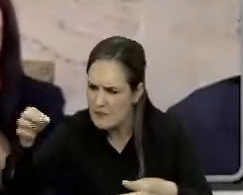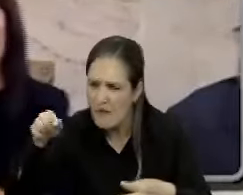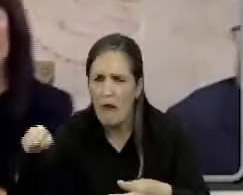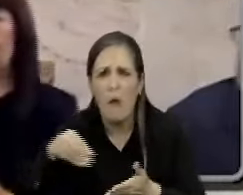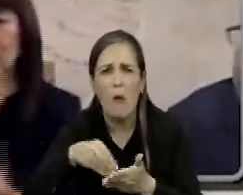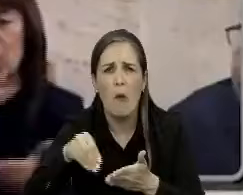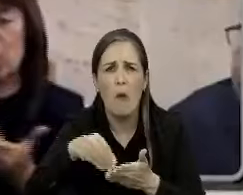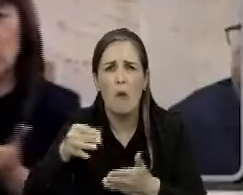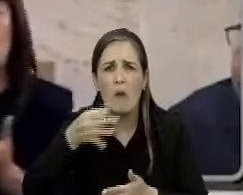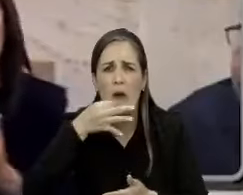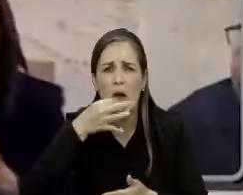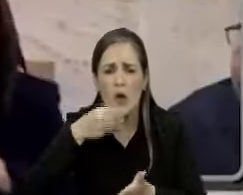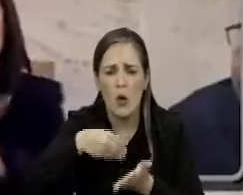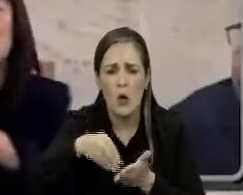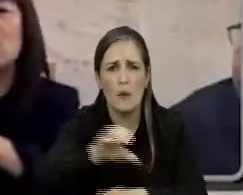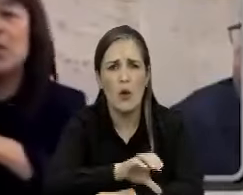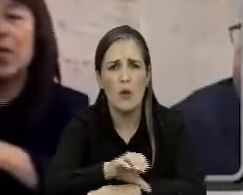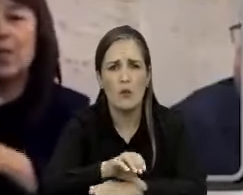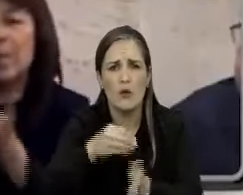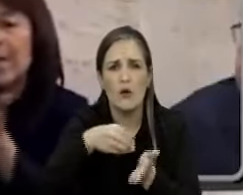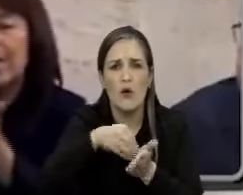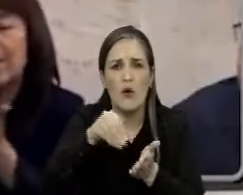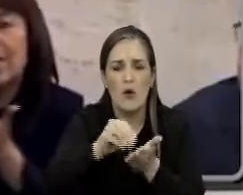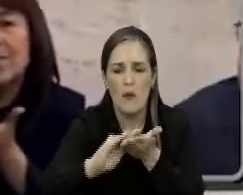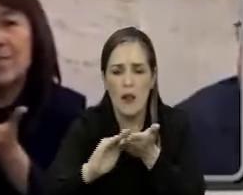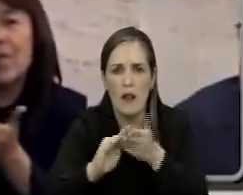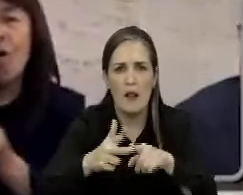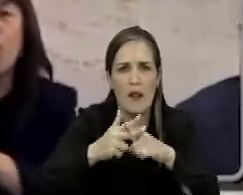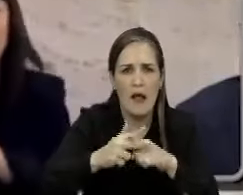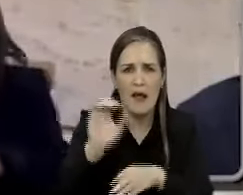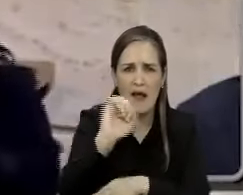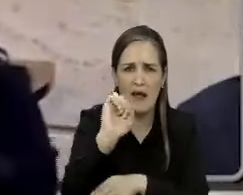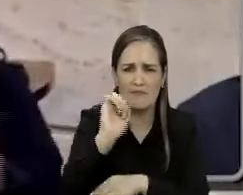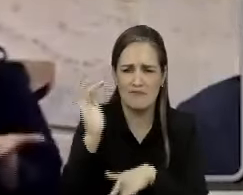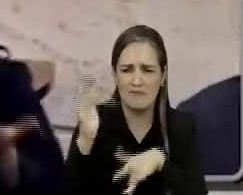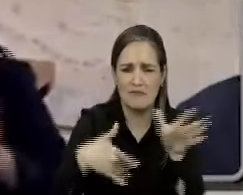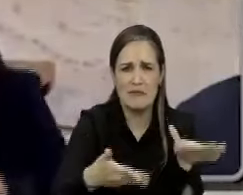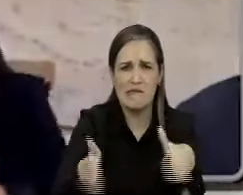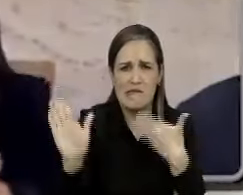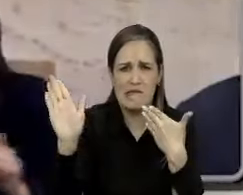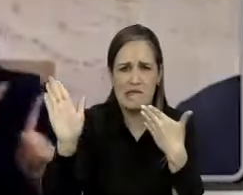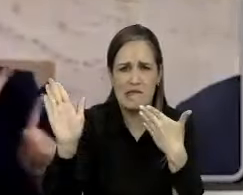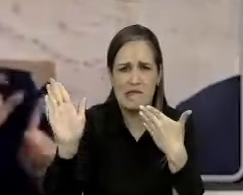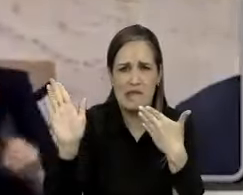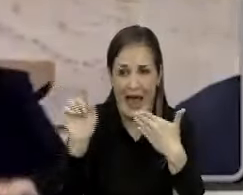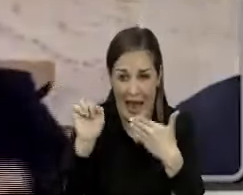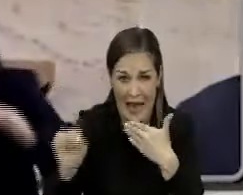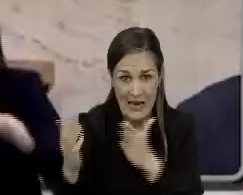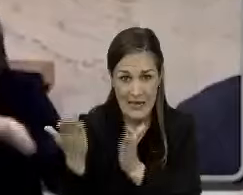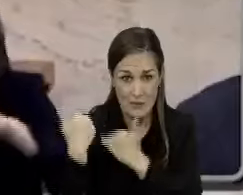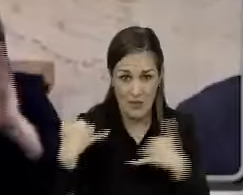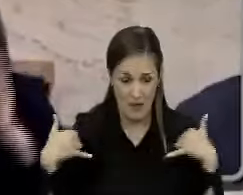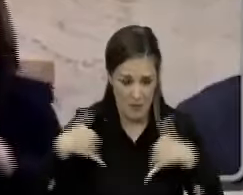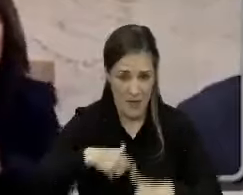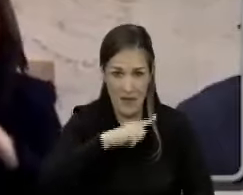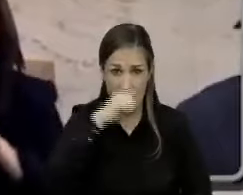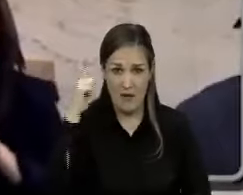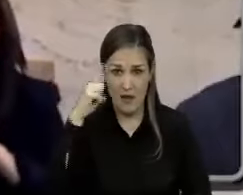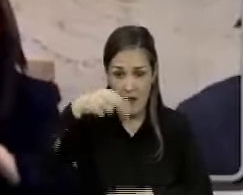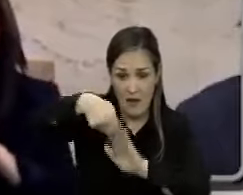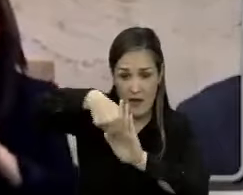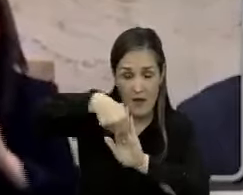farmacéuticos, compra de computadores, mantenimiento y reparación de vehículos. El señor director de la unidad de gestión del riesgo de